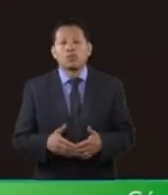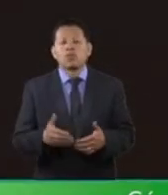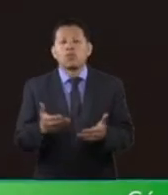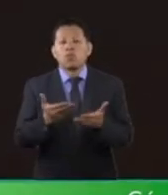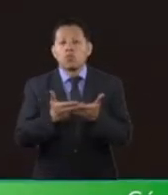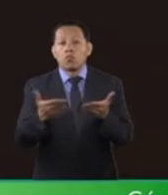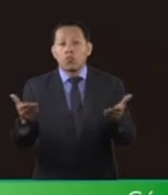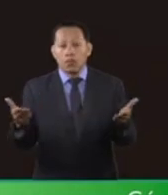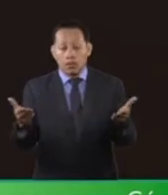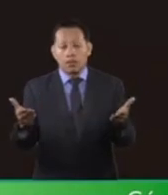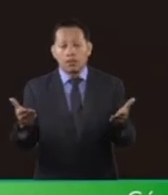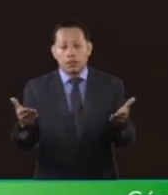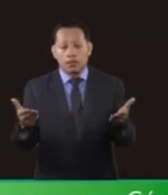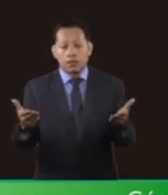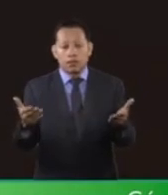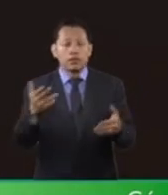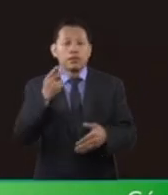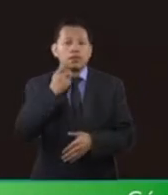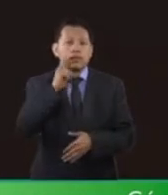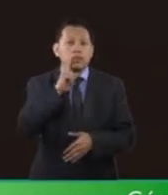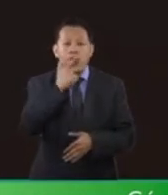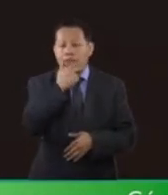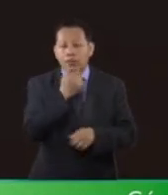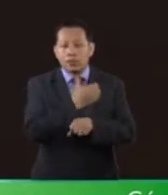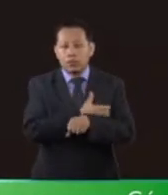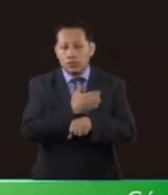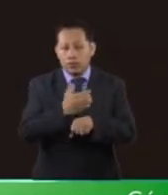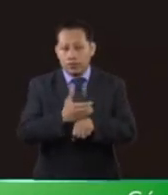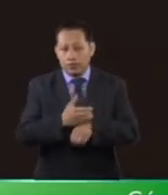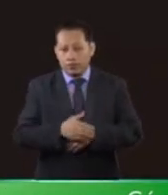diputadas y diputados,